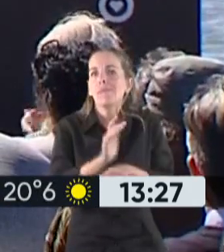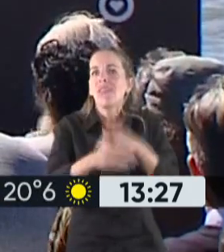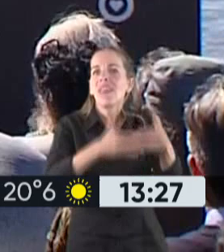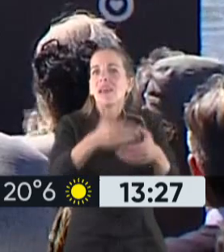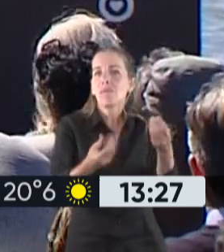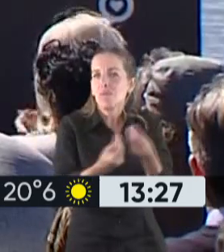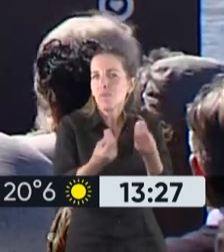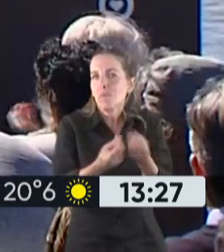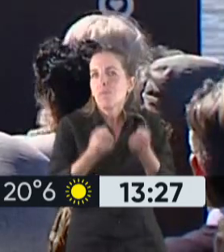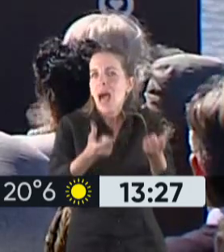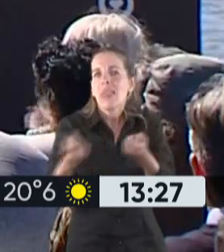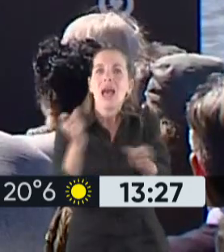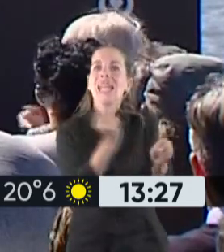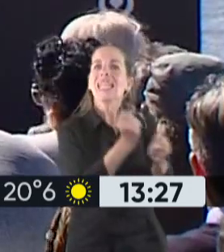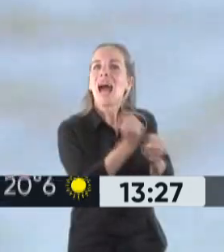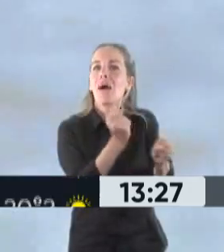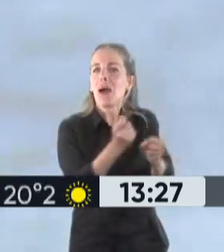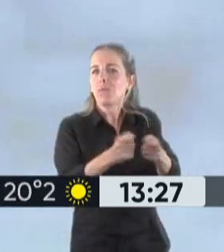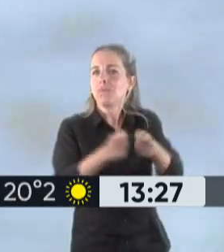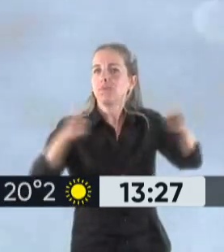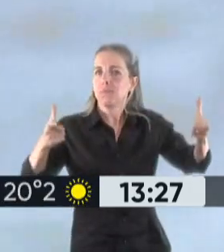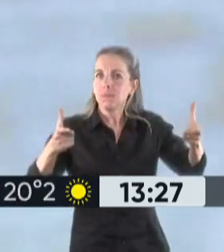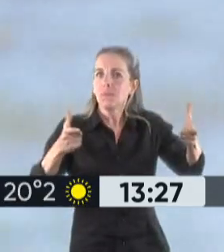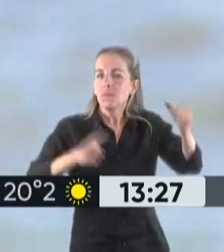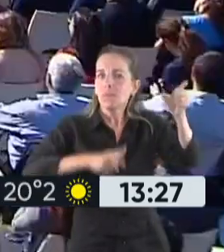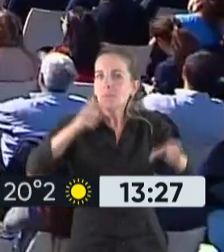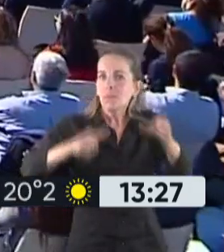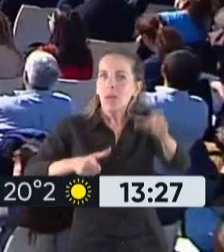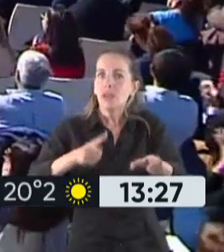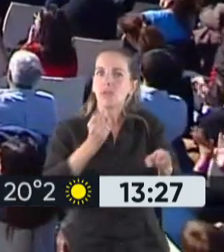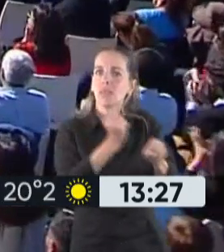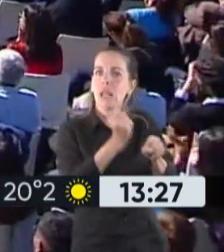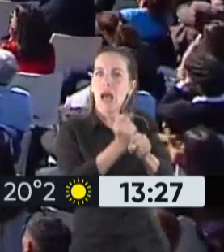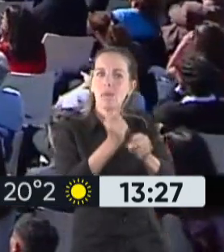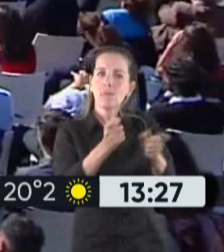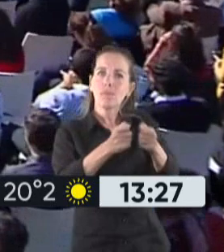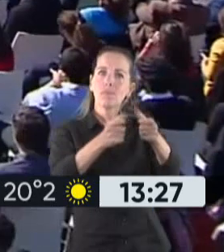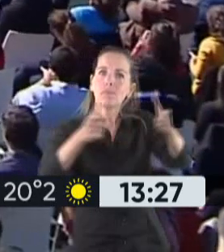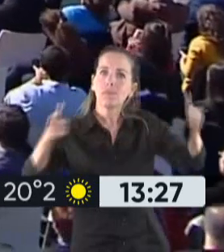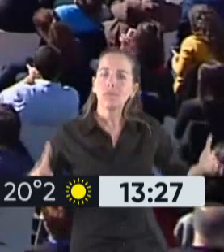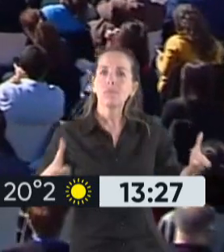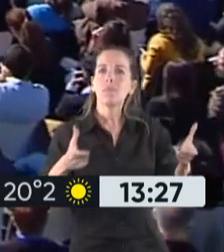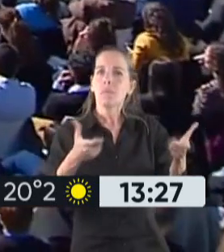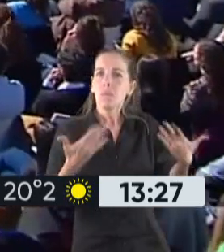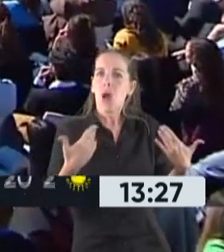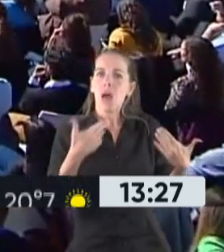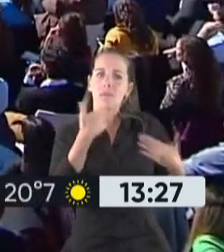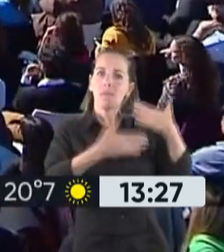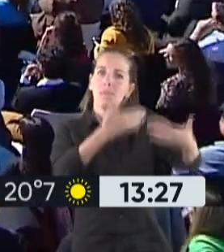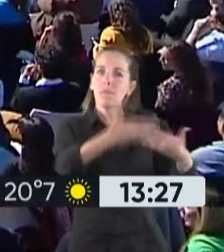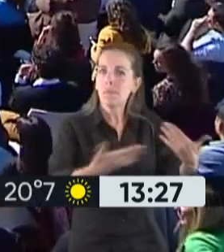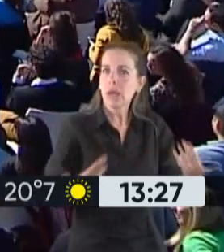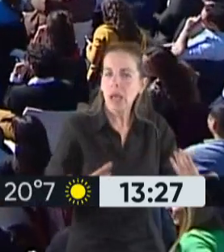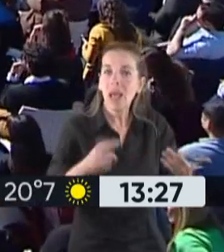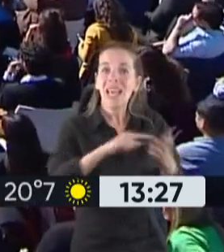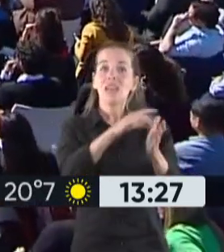los trabajadores, hombres y mujeres, van a encontrar un lugar de trabajo para poder desarrollar no solamente